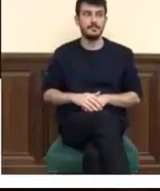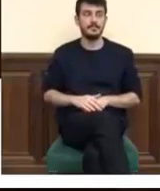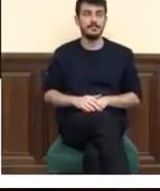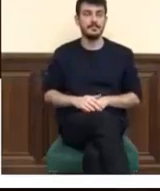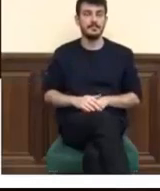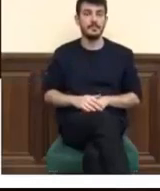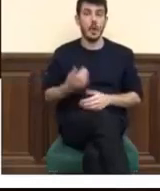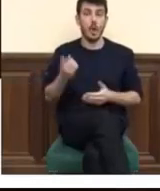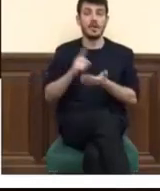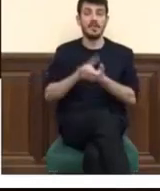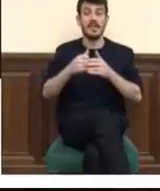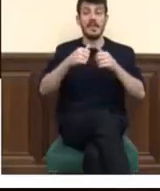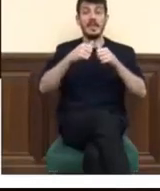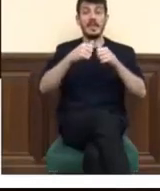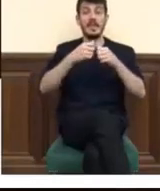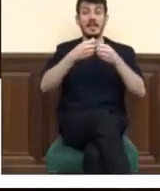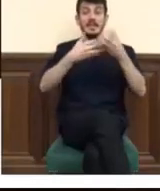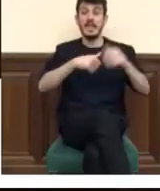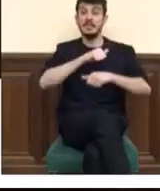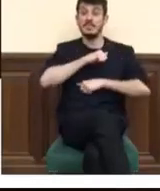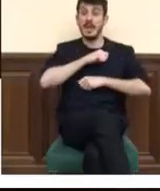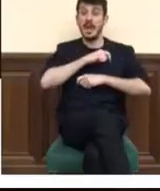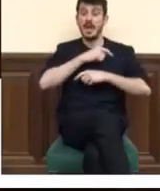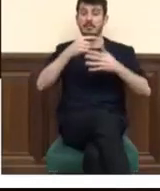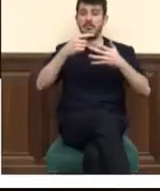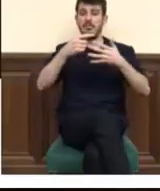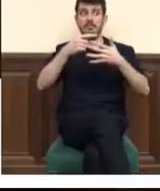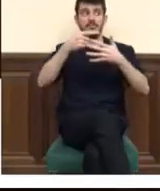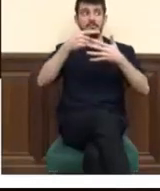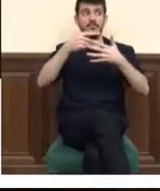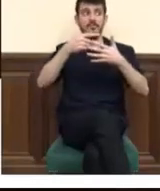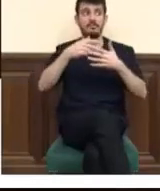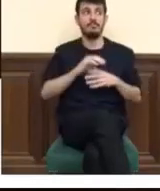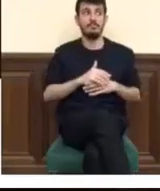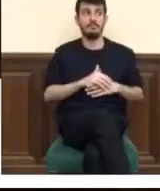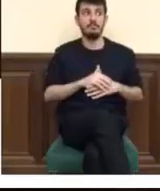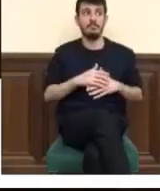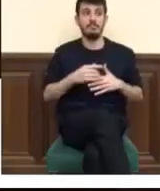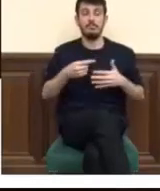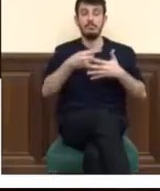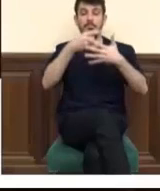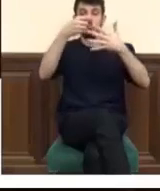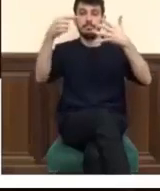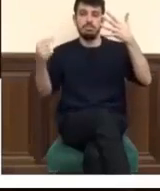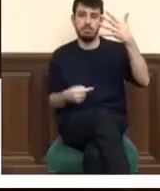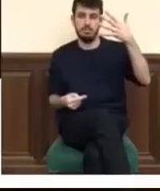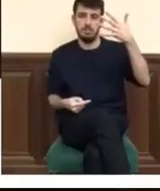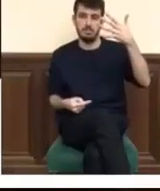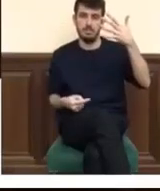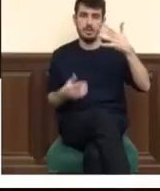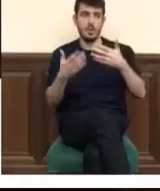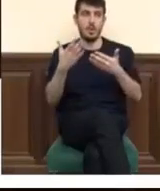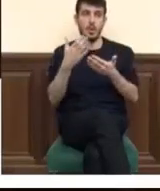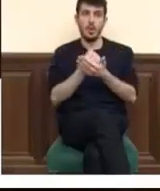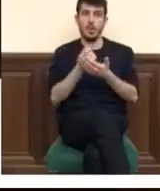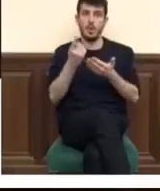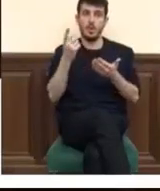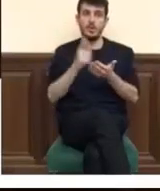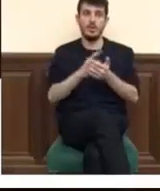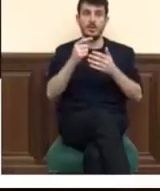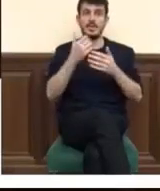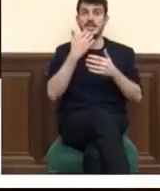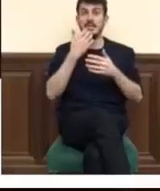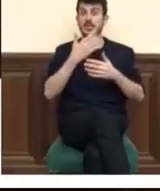que les quitan de la lista de espera, no es que les quiten, que es que vuelven otra vez al punto de partida. Y yo he tenido